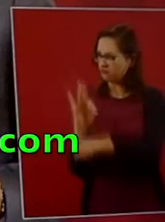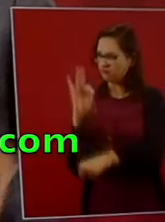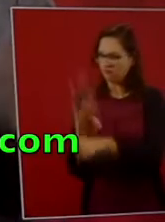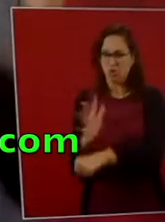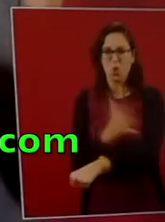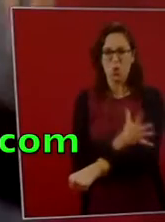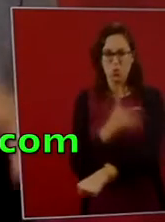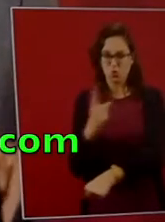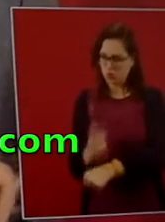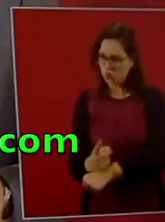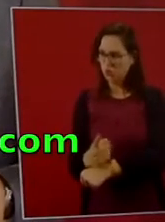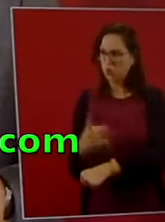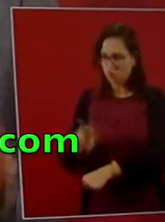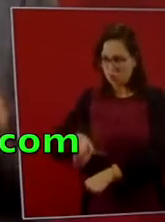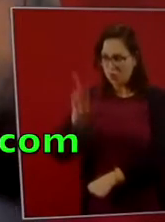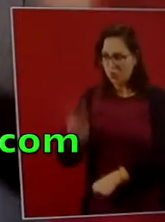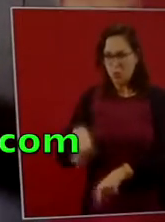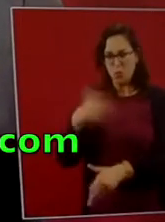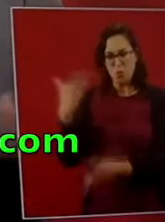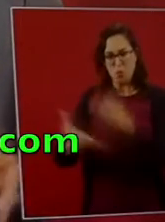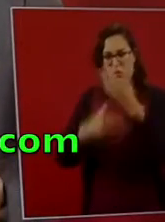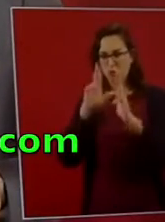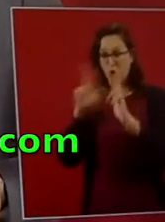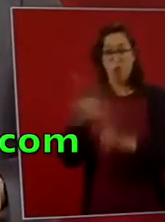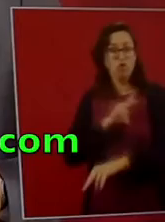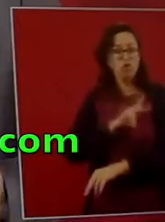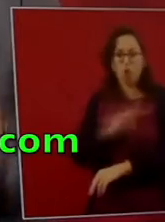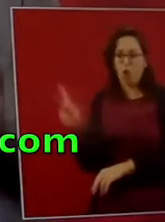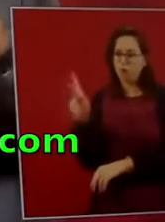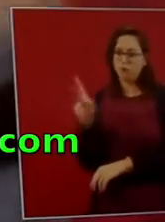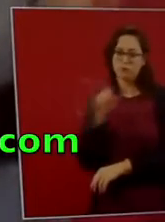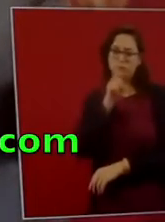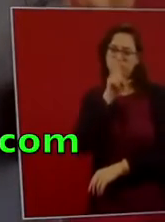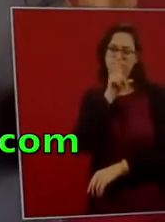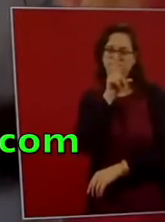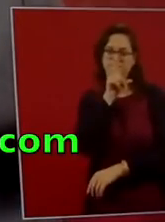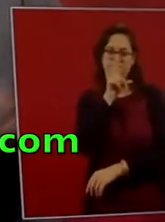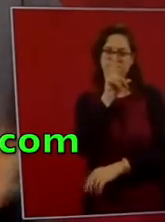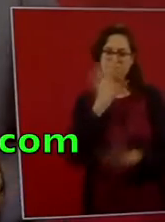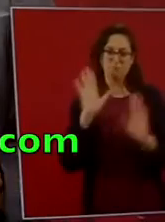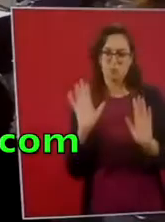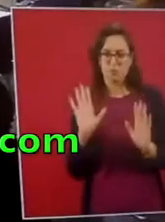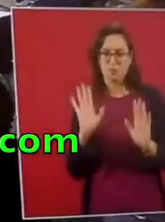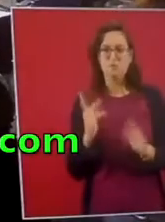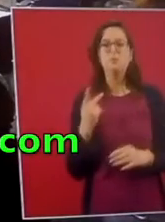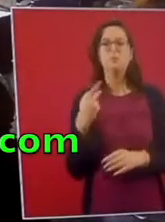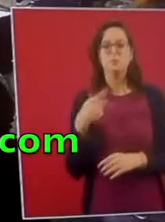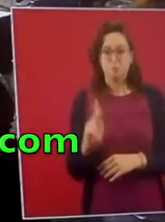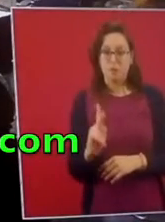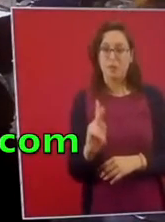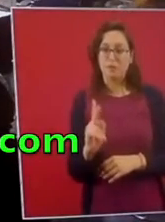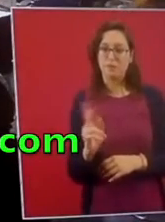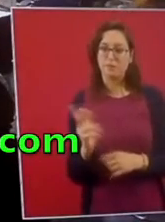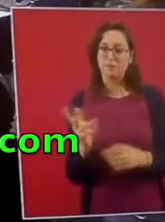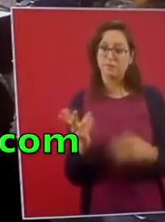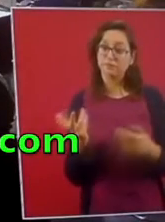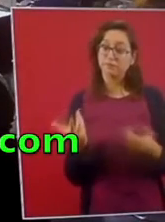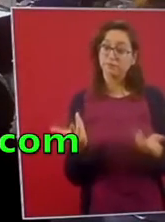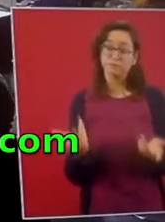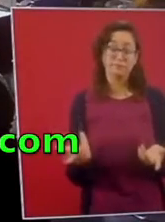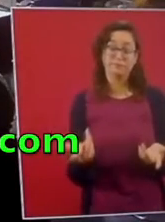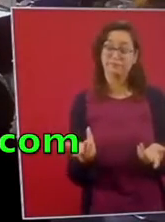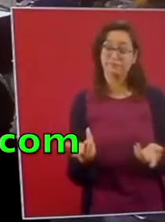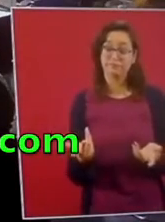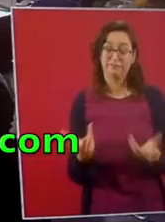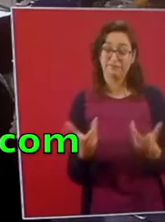una estructura como es nosotros, primero los comisionados conmigo, yo con mi coordinador, el coordinador con el gobernador y él